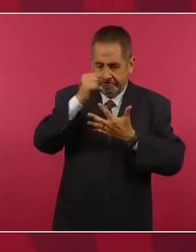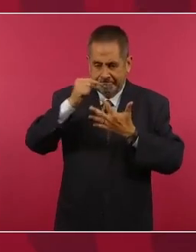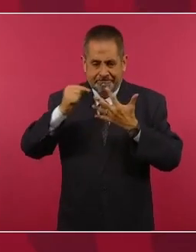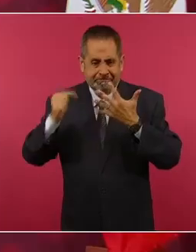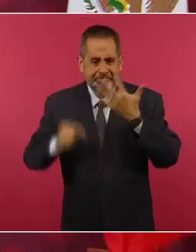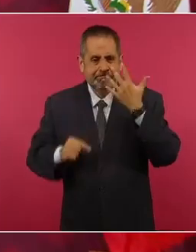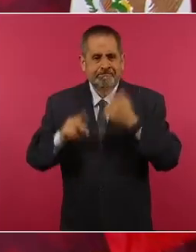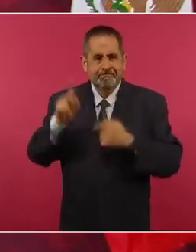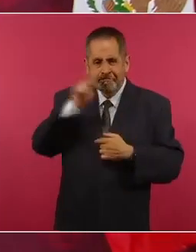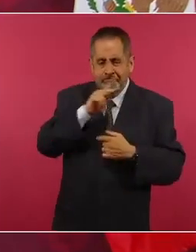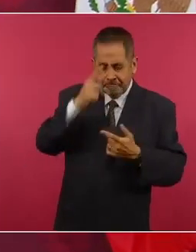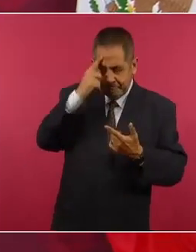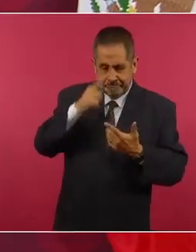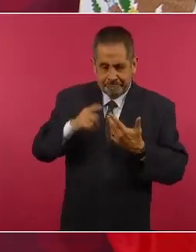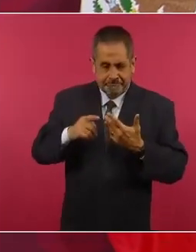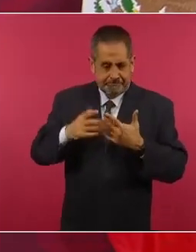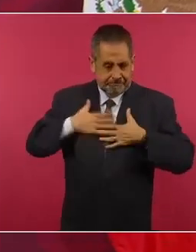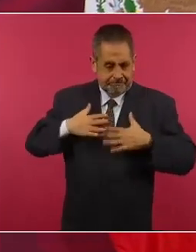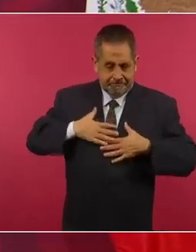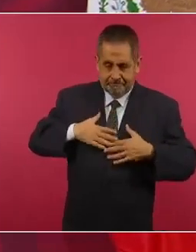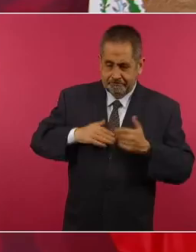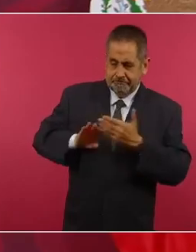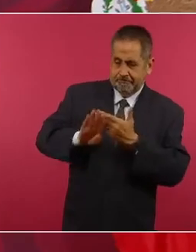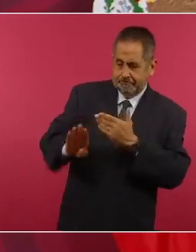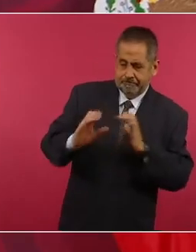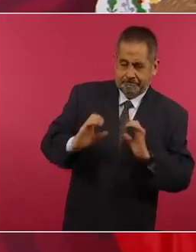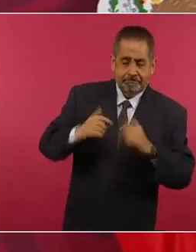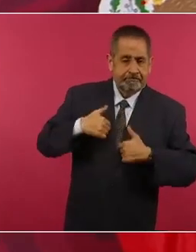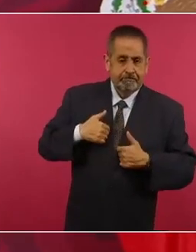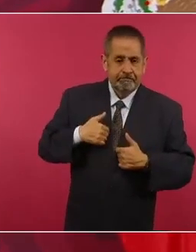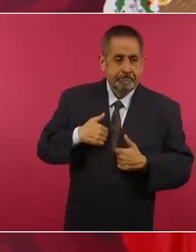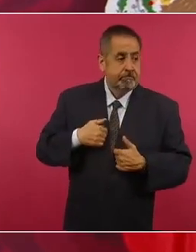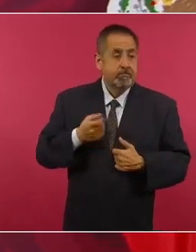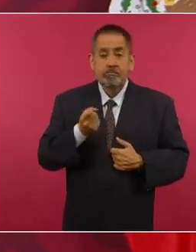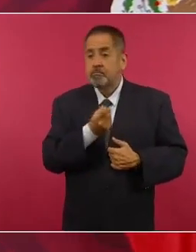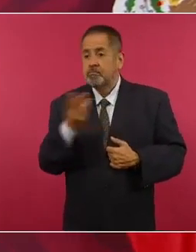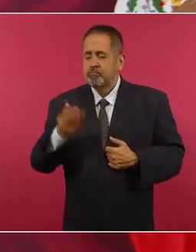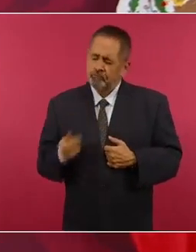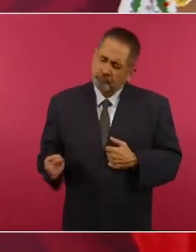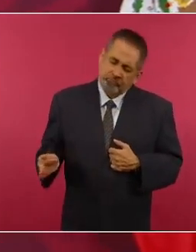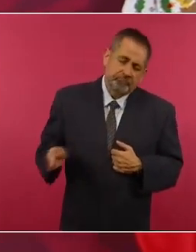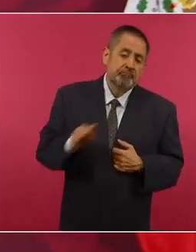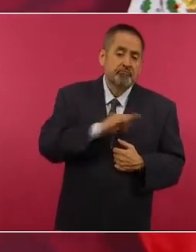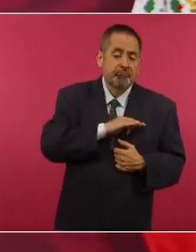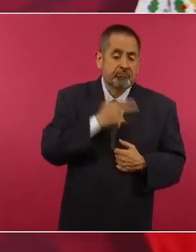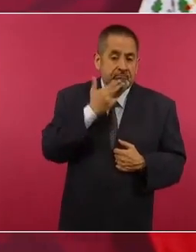necesario para proteger a los trabajadores de la salud, y sin embargo muchos